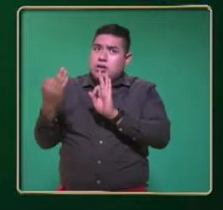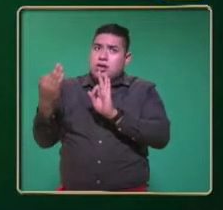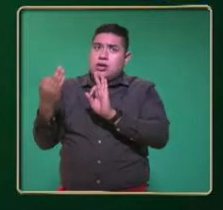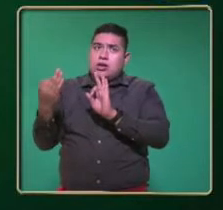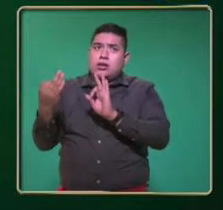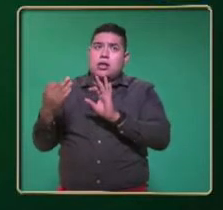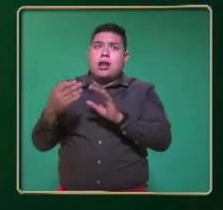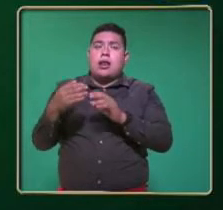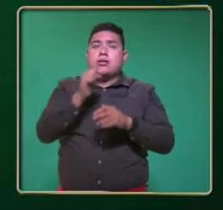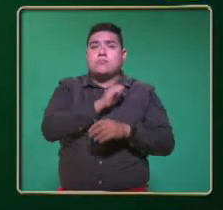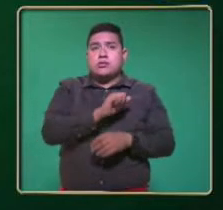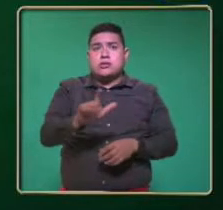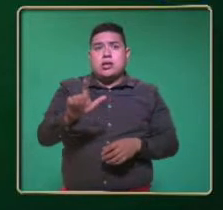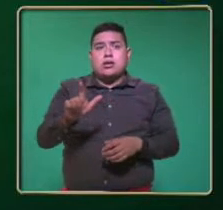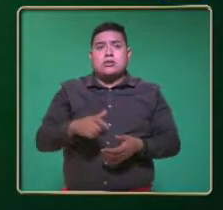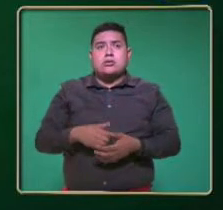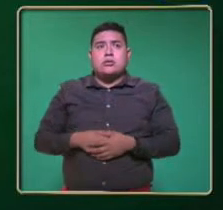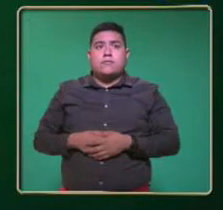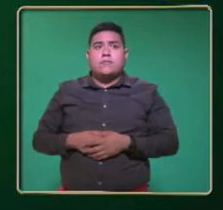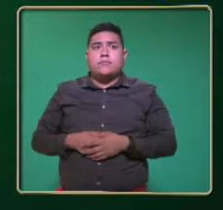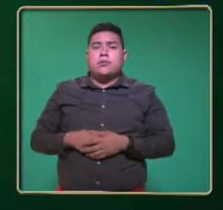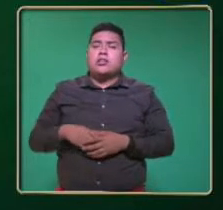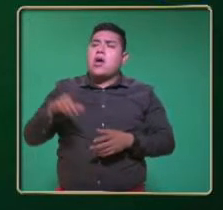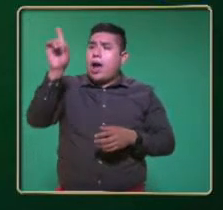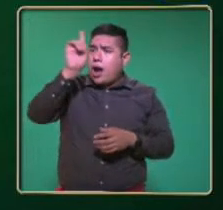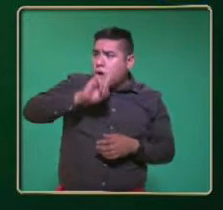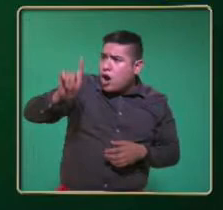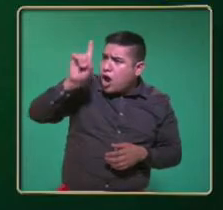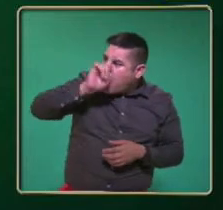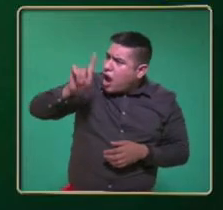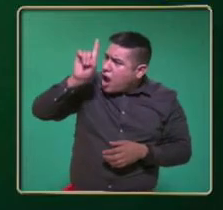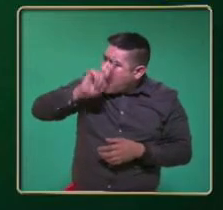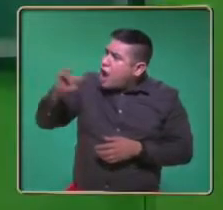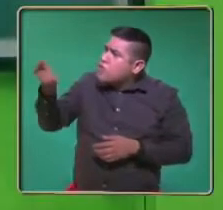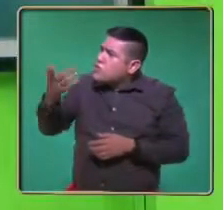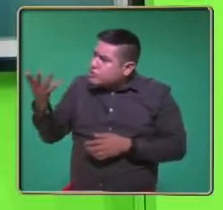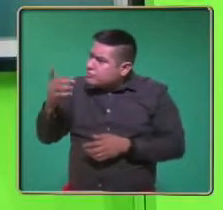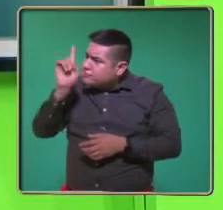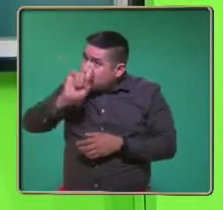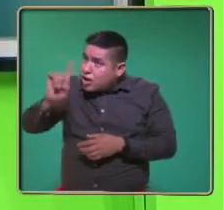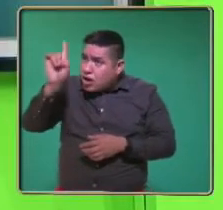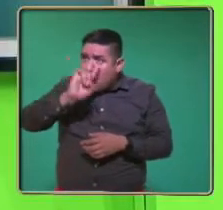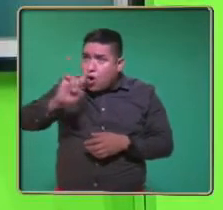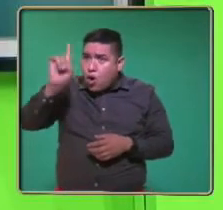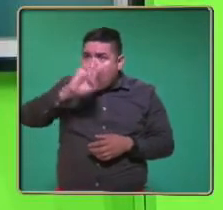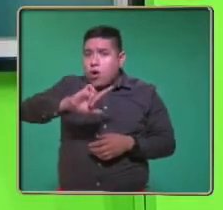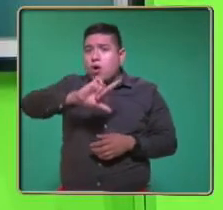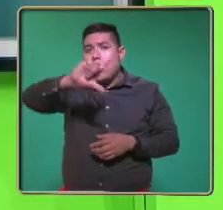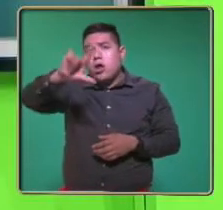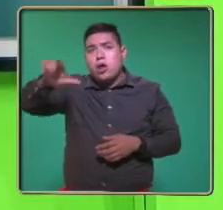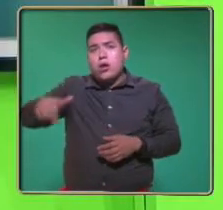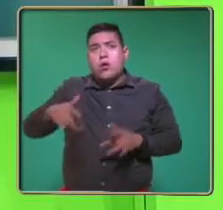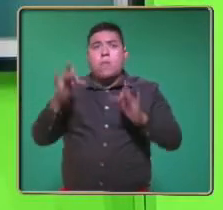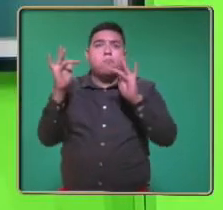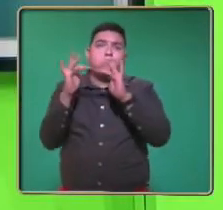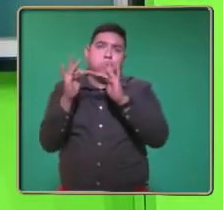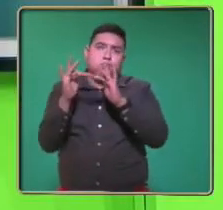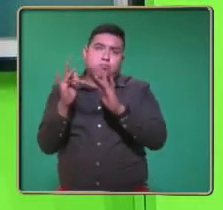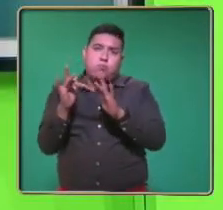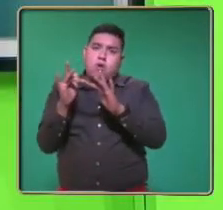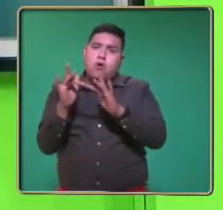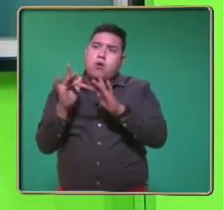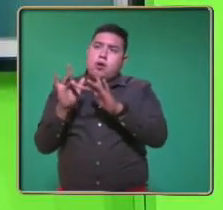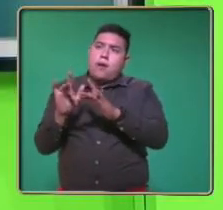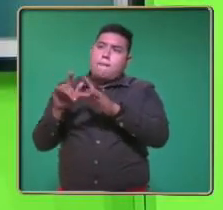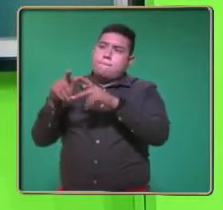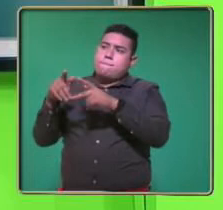los especialistas primeramente. Ellos te irán asesorando de qué hacer. Posterior, pudiera ser en la web con algún blog o